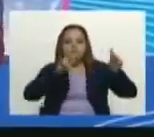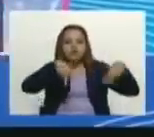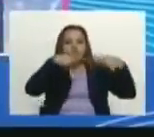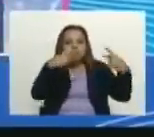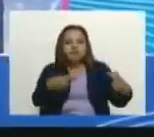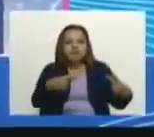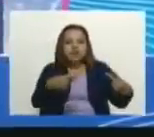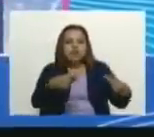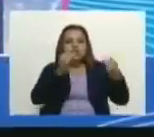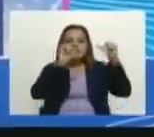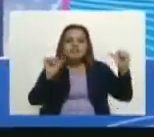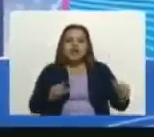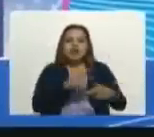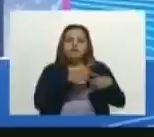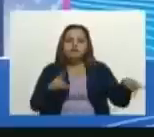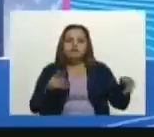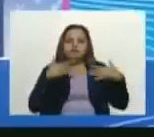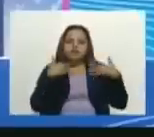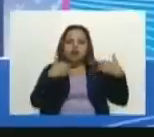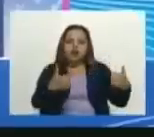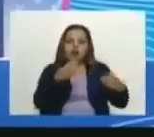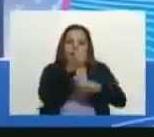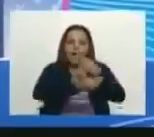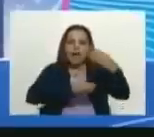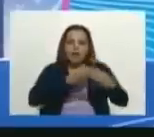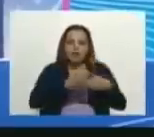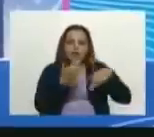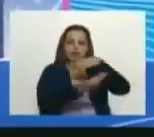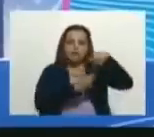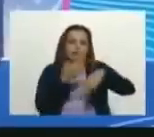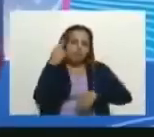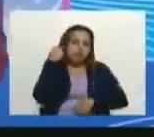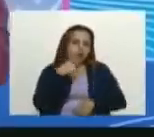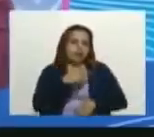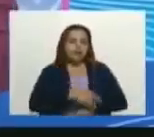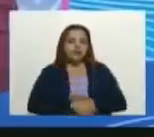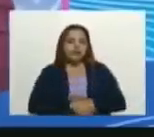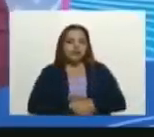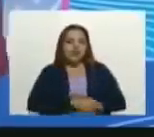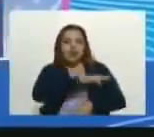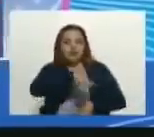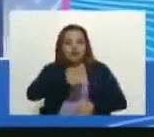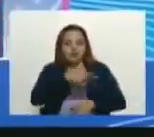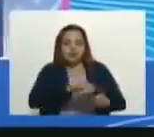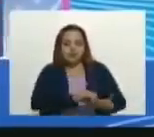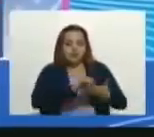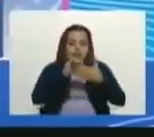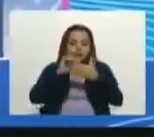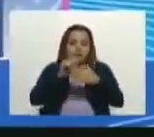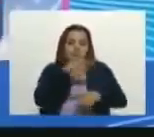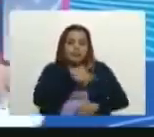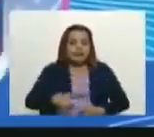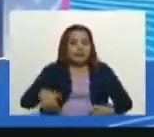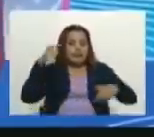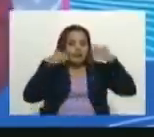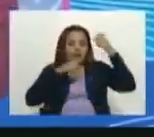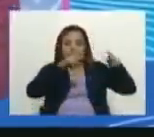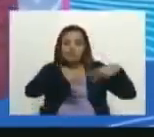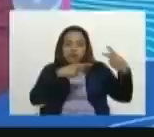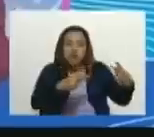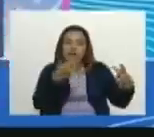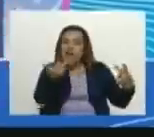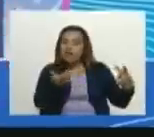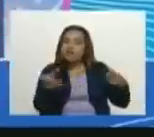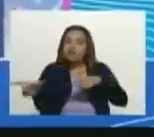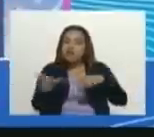sistema público de salud creado por la revolución bolivariana, por nuestro comandante Chávez, recuperarlo, porque eso está diseñado, eso